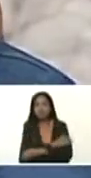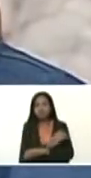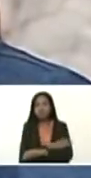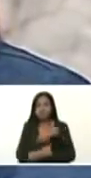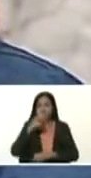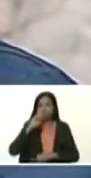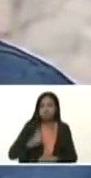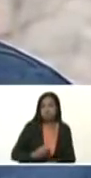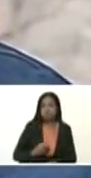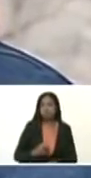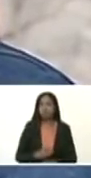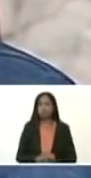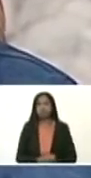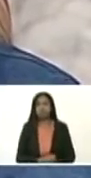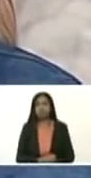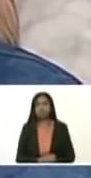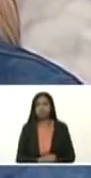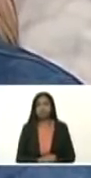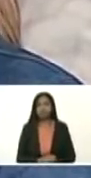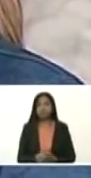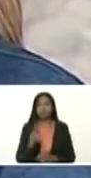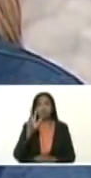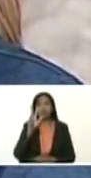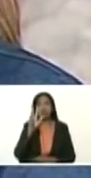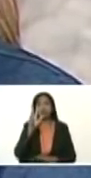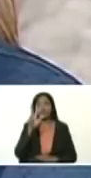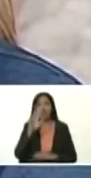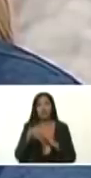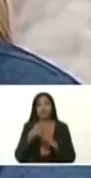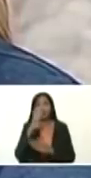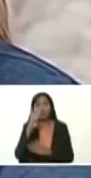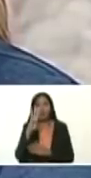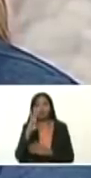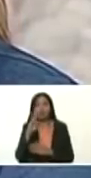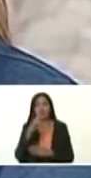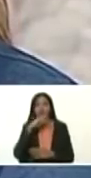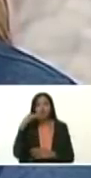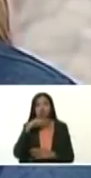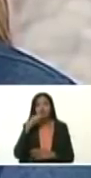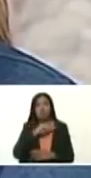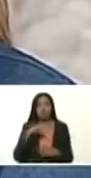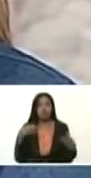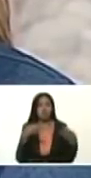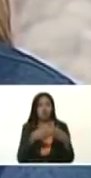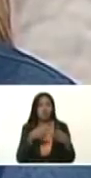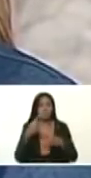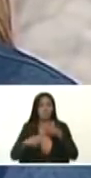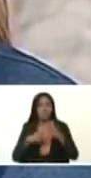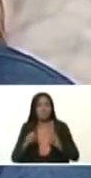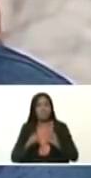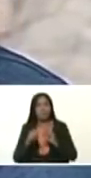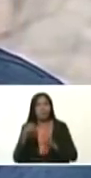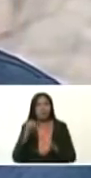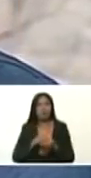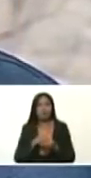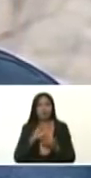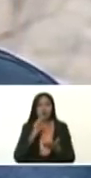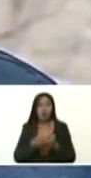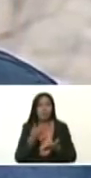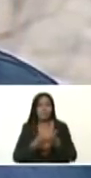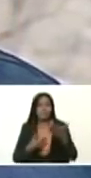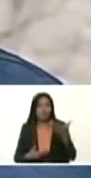egoísta. El 3 y el 4 de octubre nos reunimos en Guayana para avanzar en el proceso de las instalaciones de sus